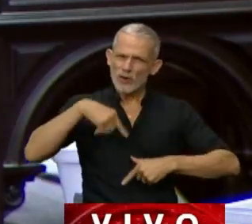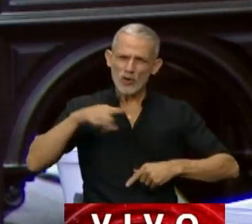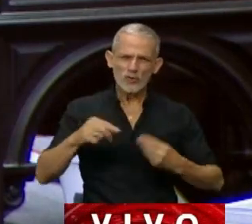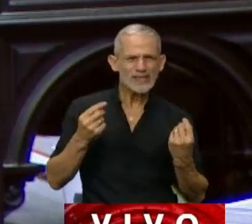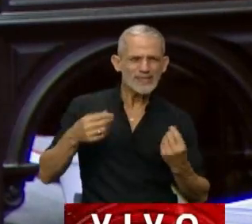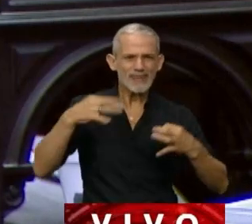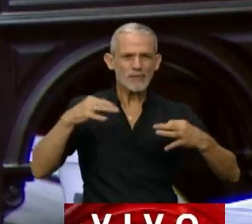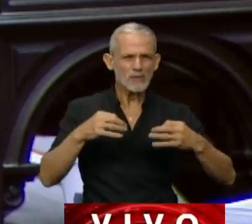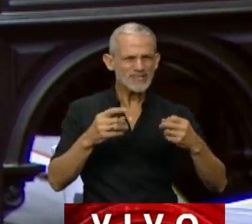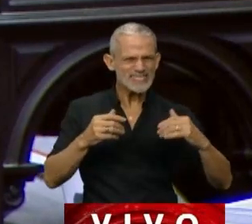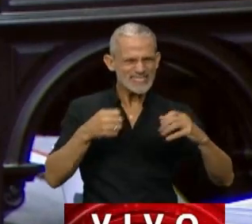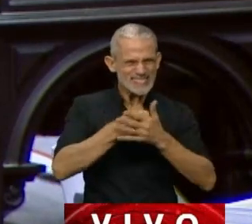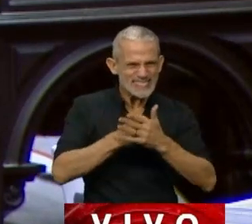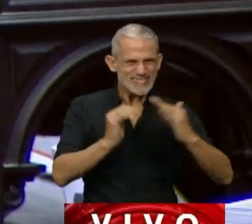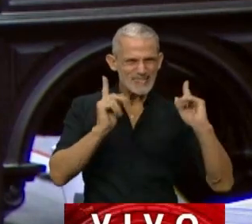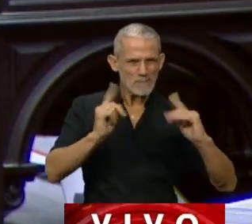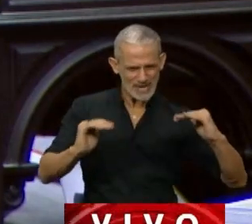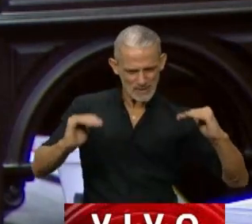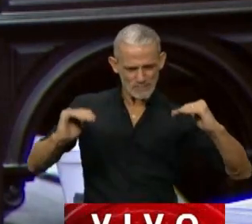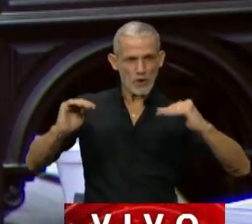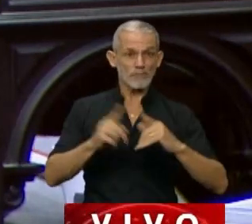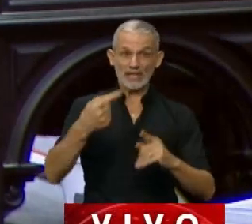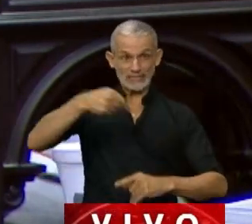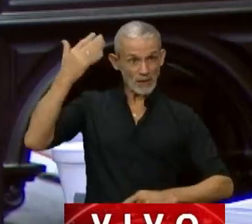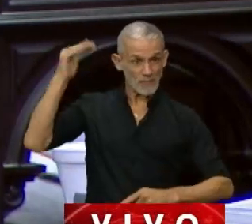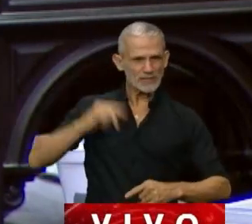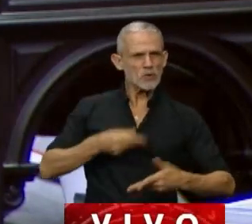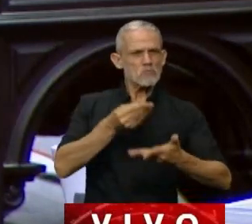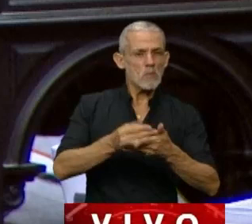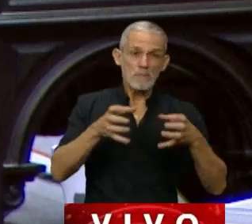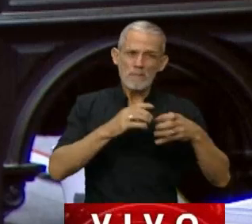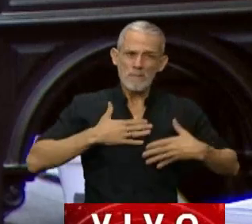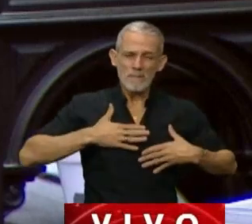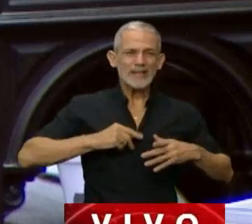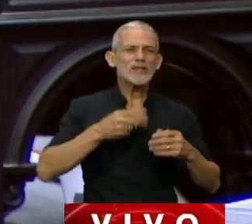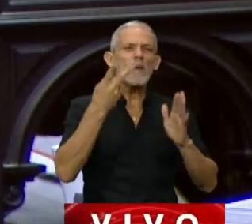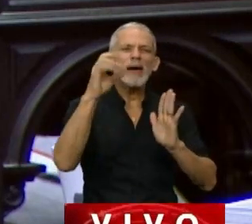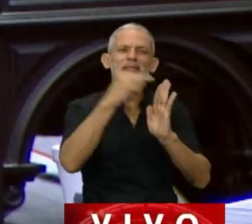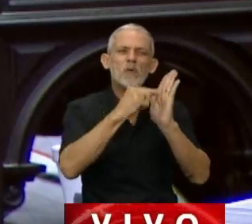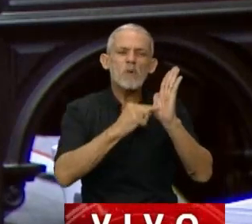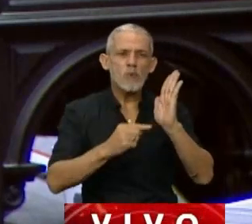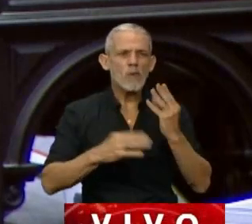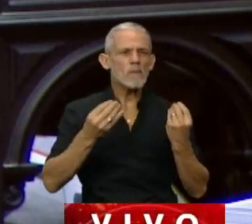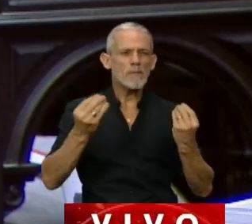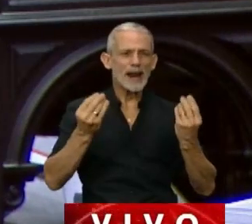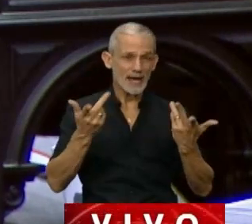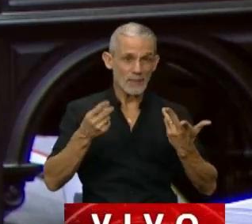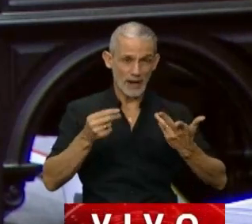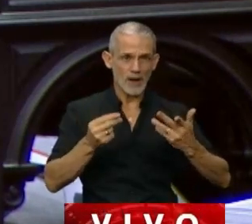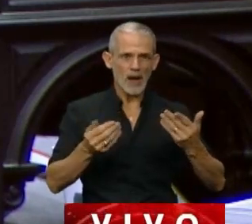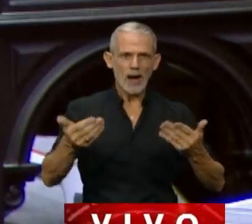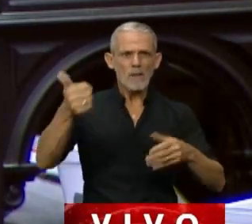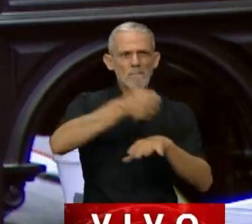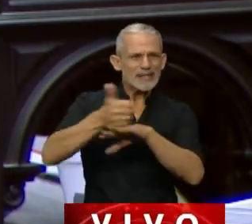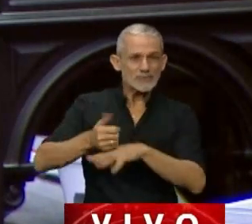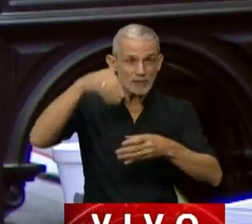apuntalar precisamente lo mismo. La semana pasada he presentado en el seno de mi partido 20 puntos para democratizar aún más la